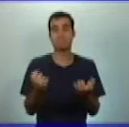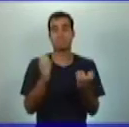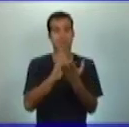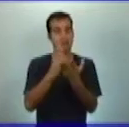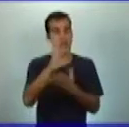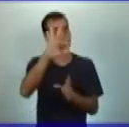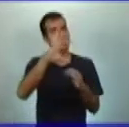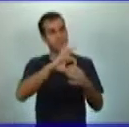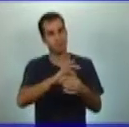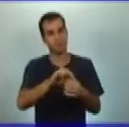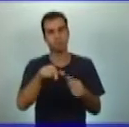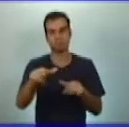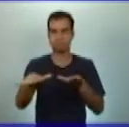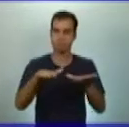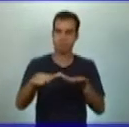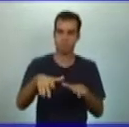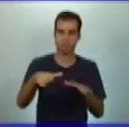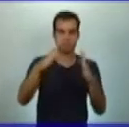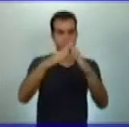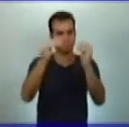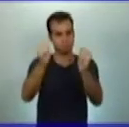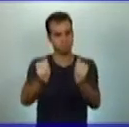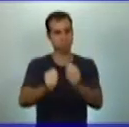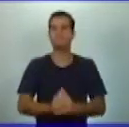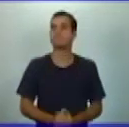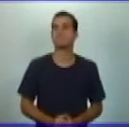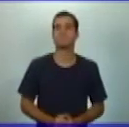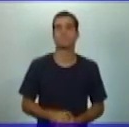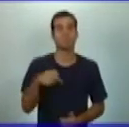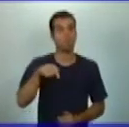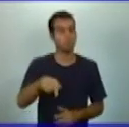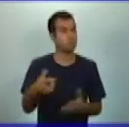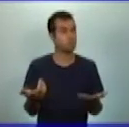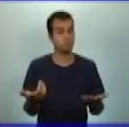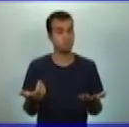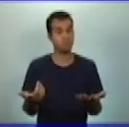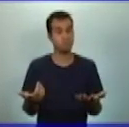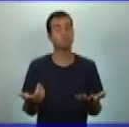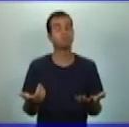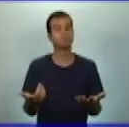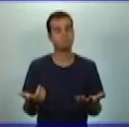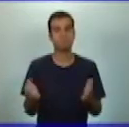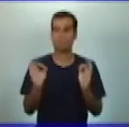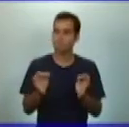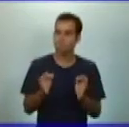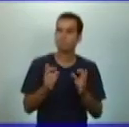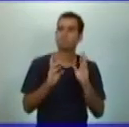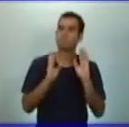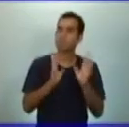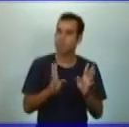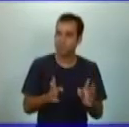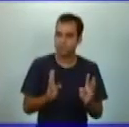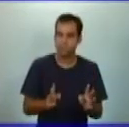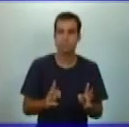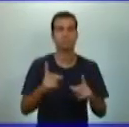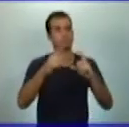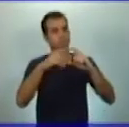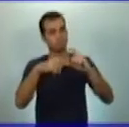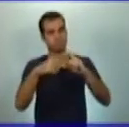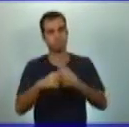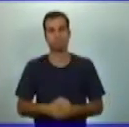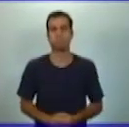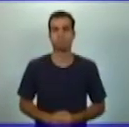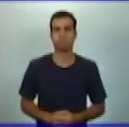desde sus hogares. Hoy vamos a continuar sistematizando contenidos, pero esta vez lo vamos a hacer de la